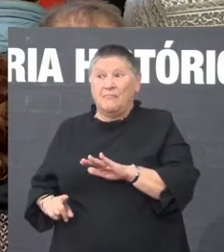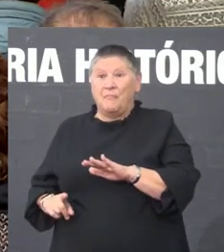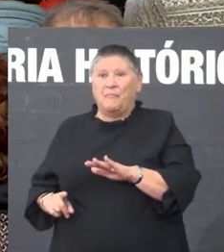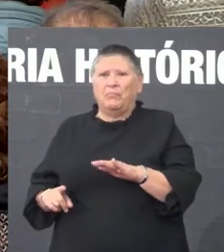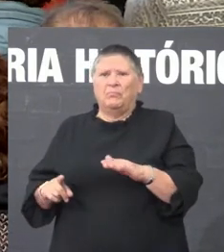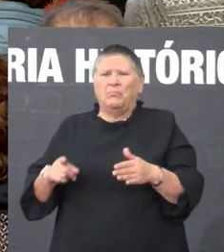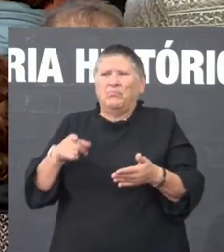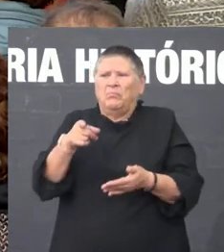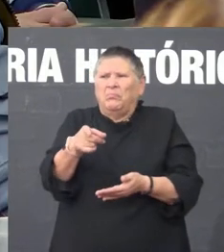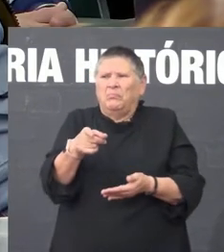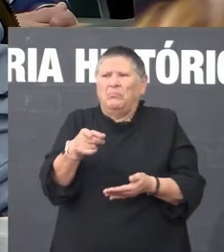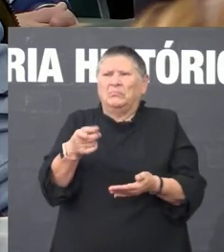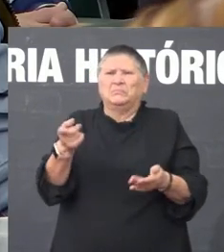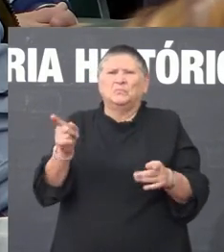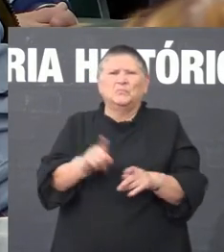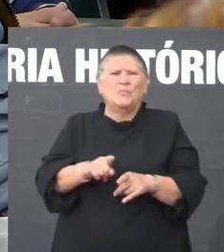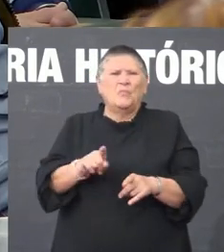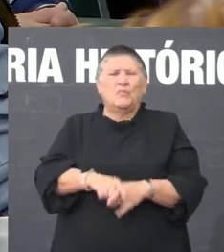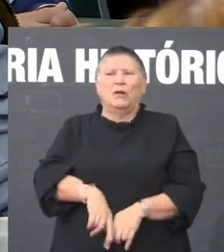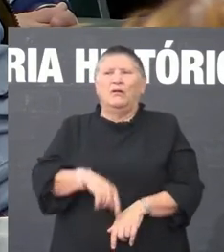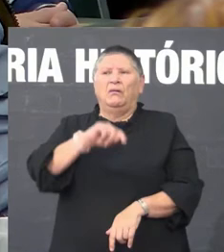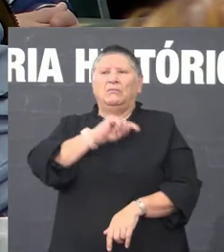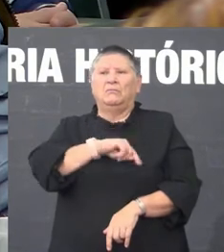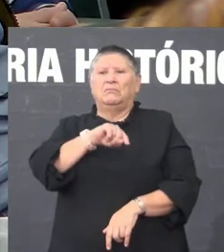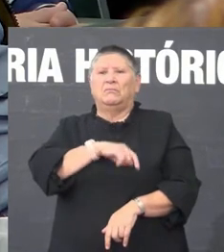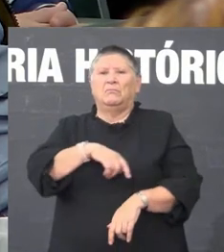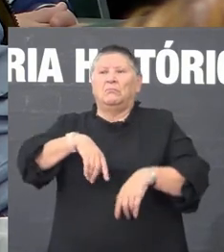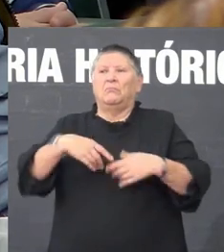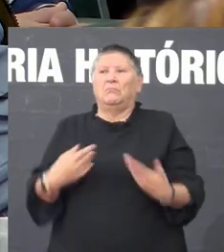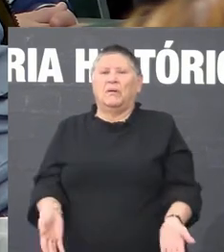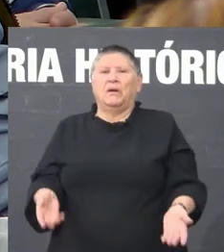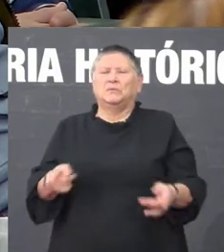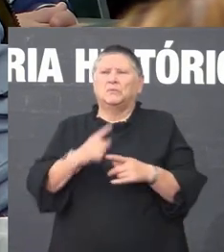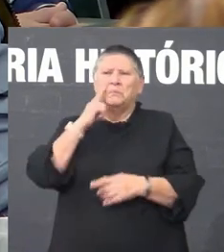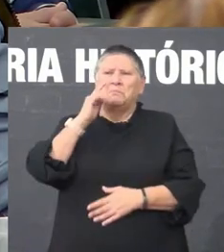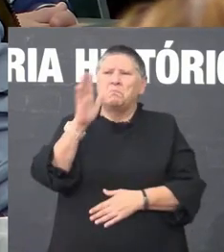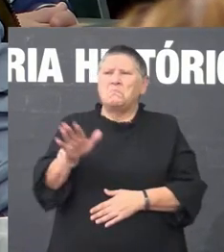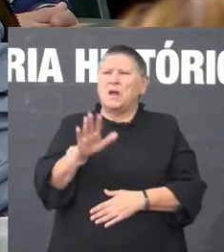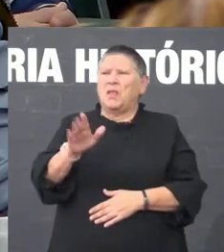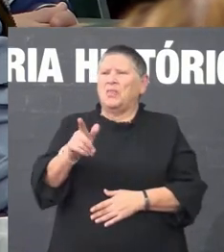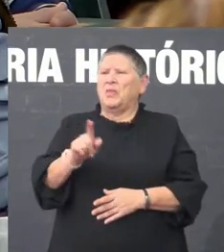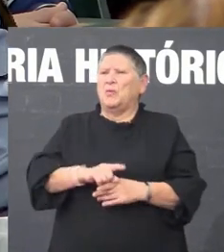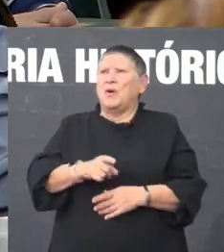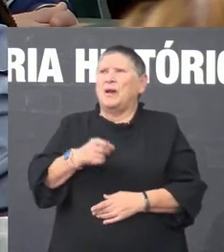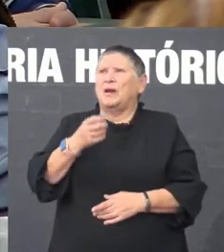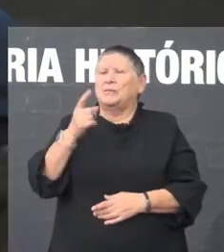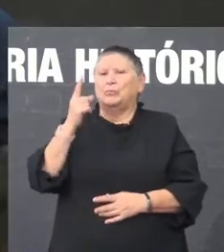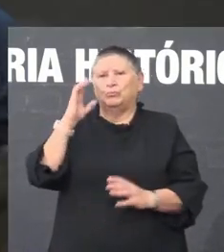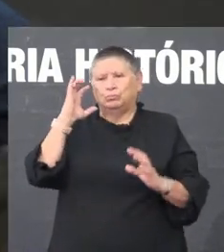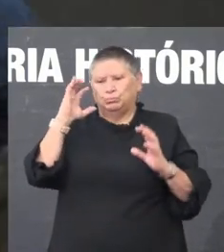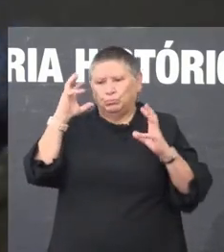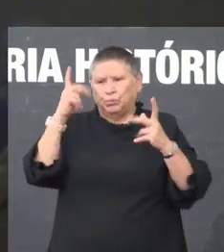se llegase a tanta indolencia como para que incluso ni tan solo